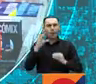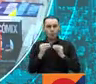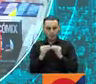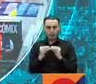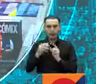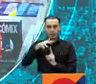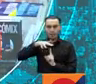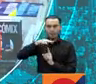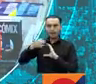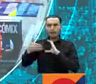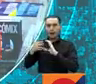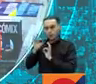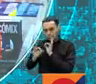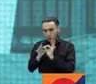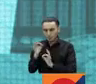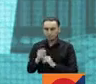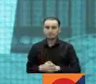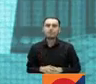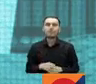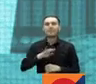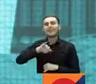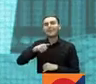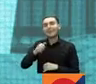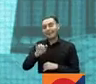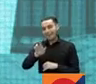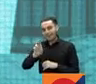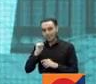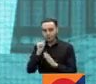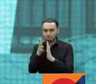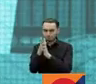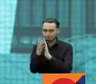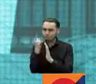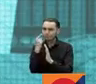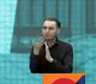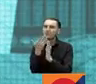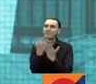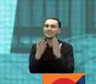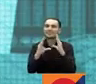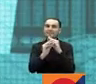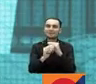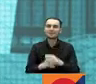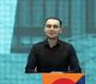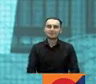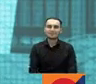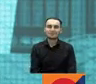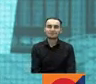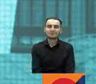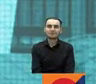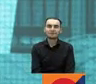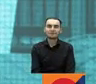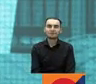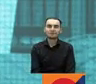climático. Jairo Patiño está pendiente de este anuncio. Jairo, buenas noches.